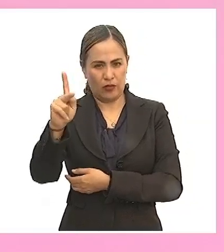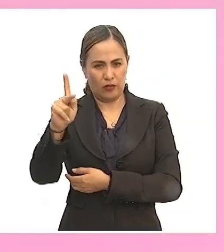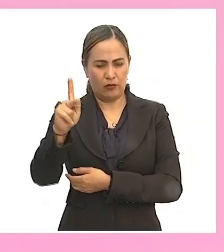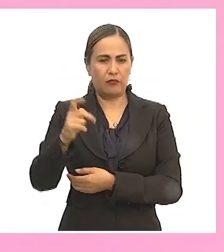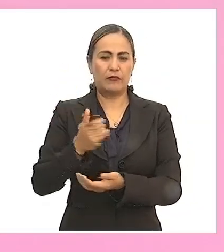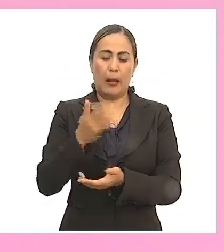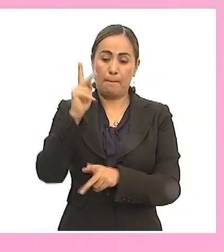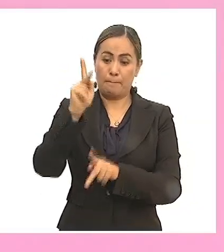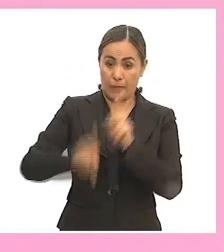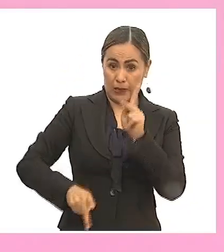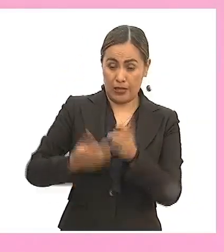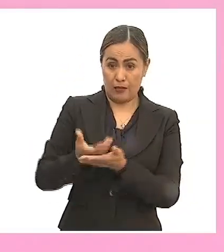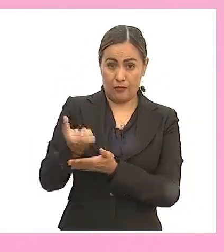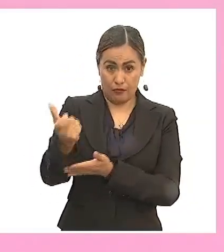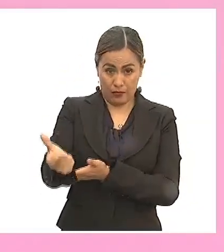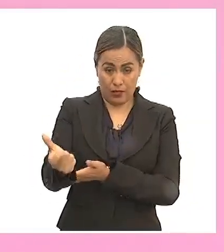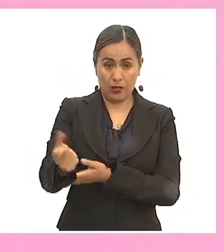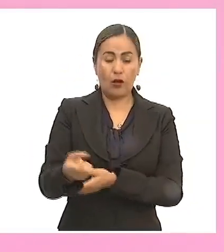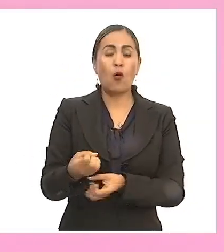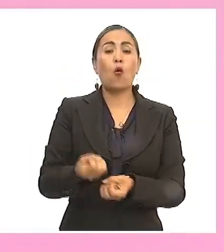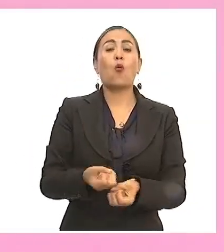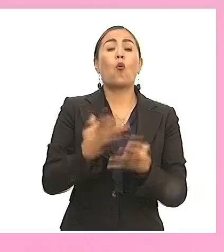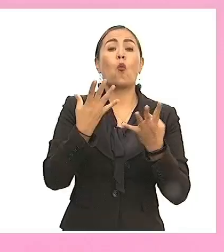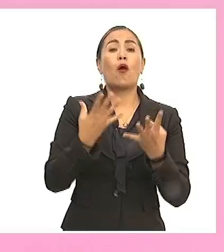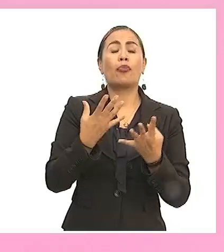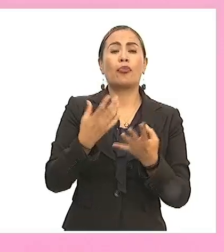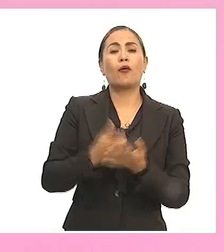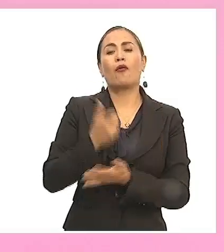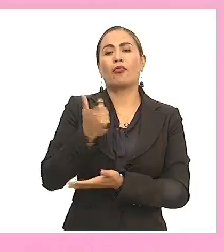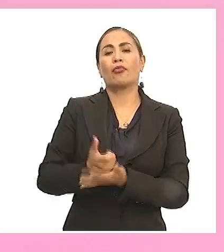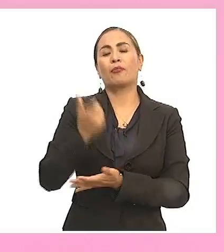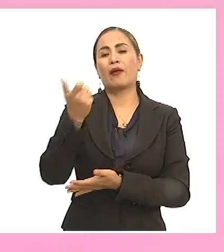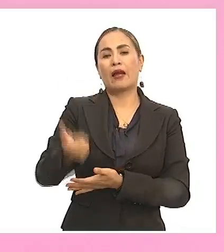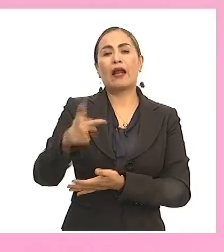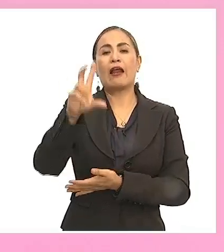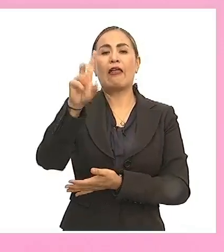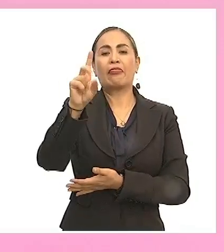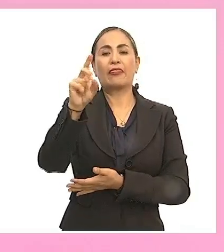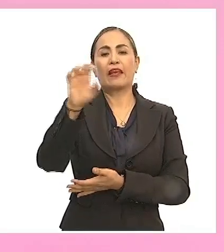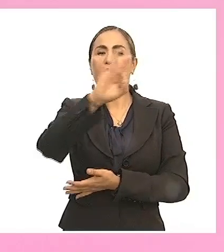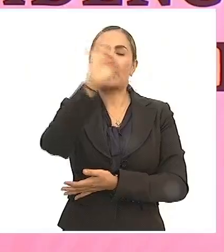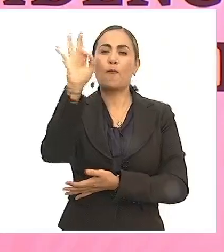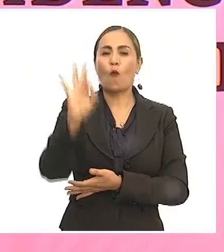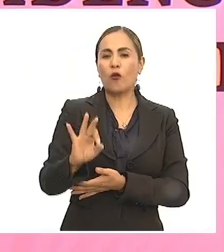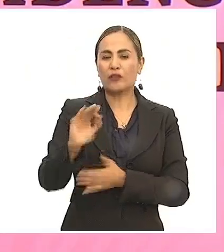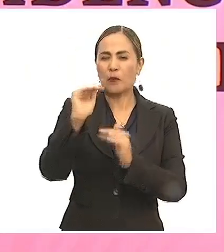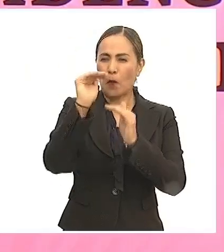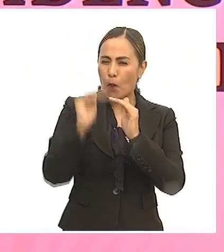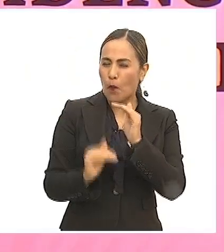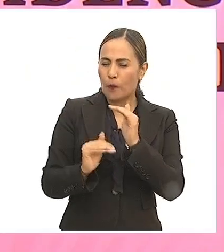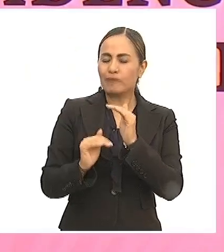Pemex solo paga el 30%, menos de la mitad.